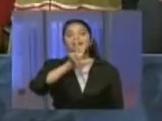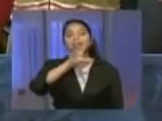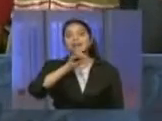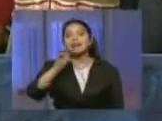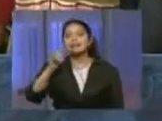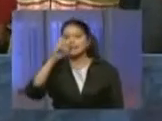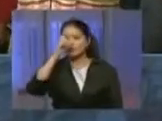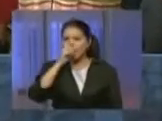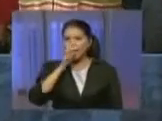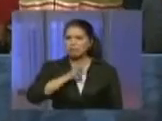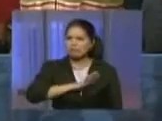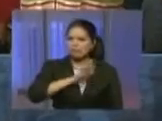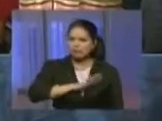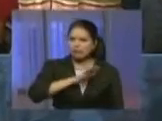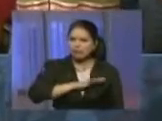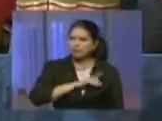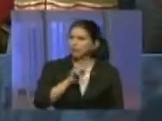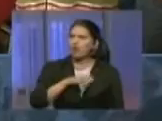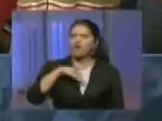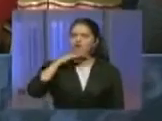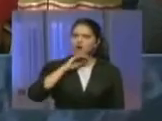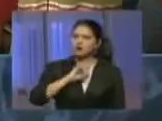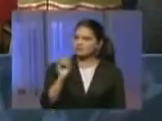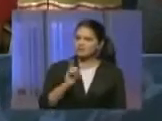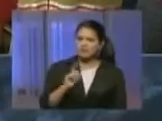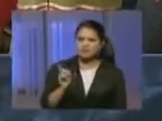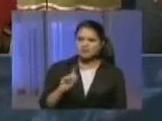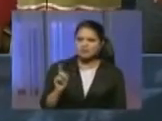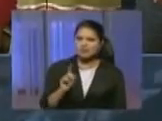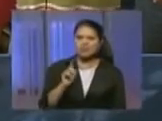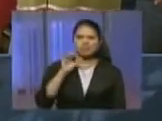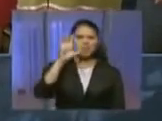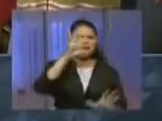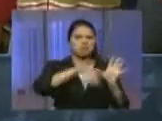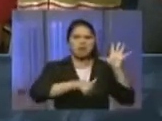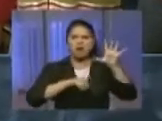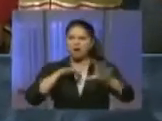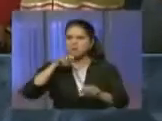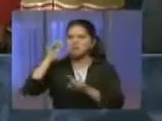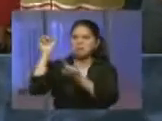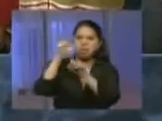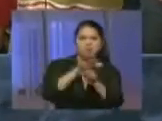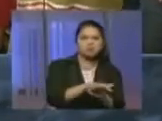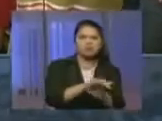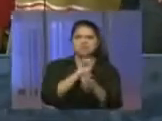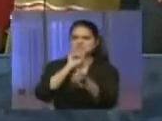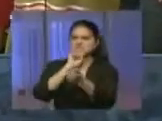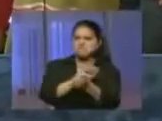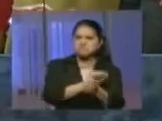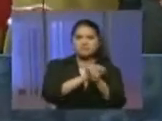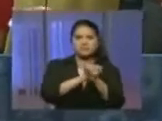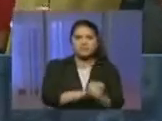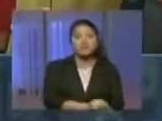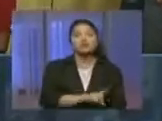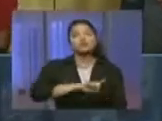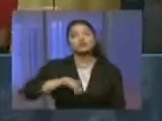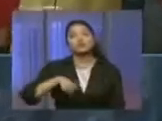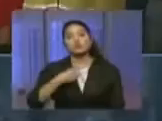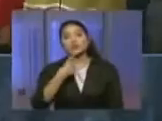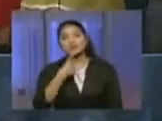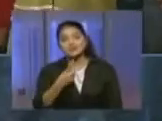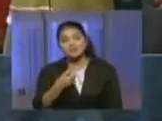No bastan 300 años de saqueo de explotación de colonialismo nosotros diríamos hoy